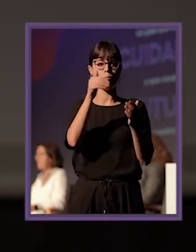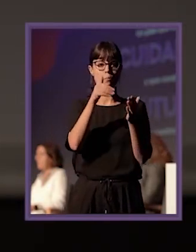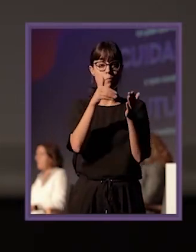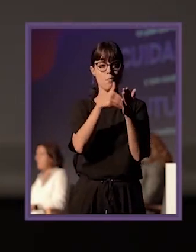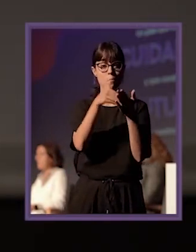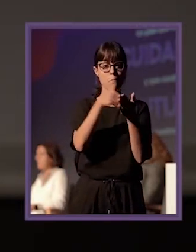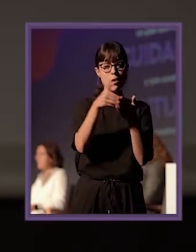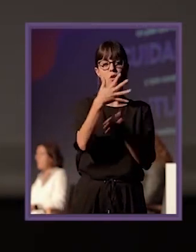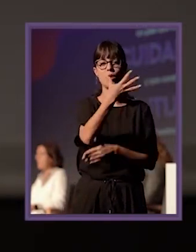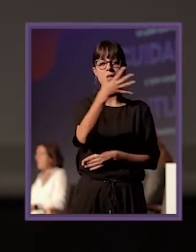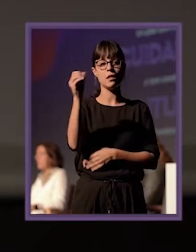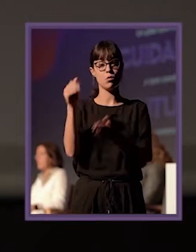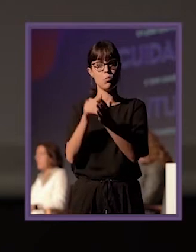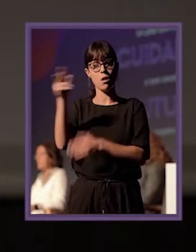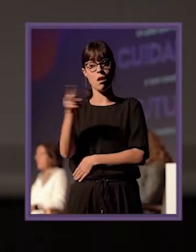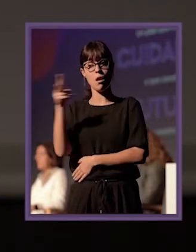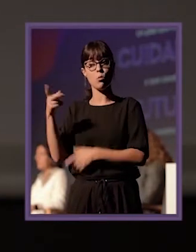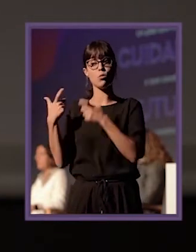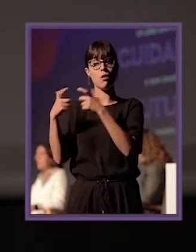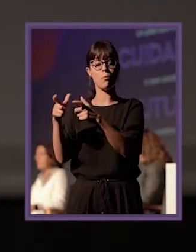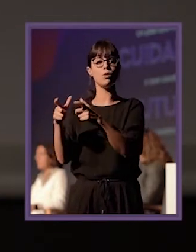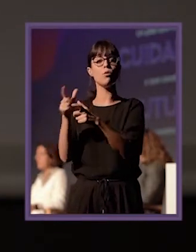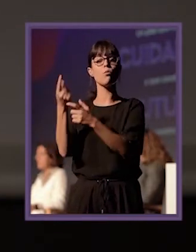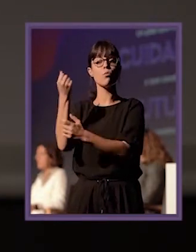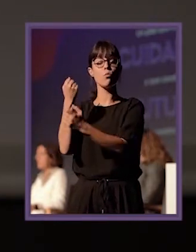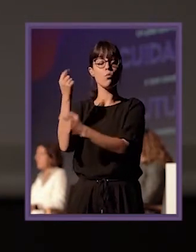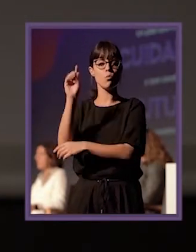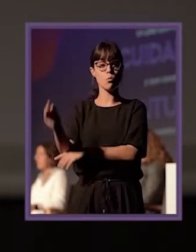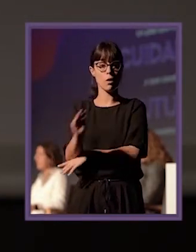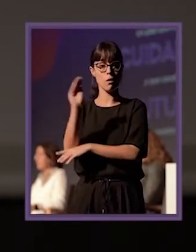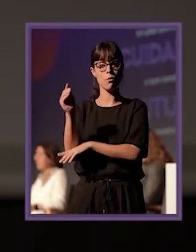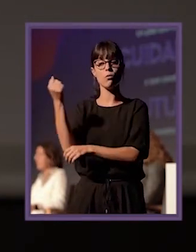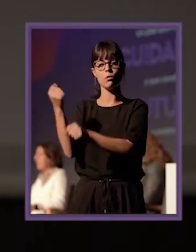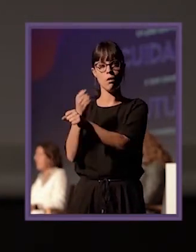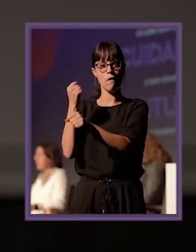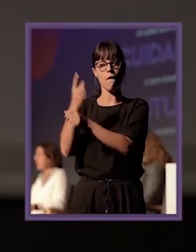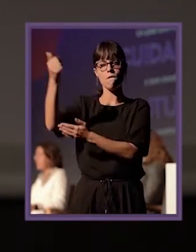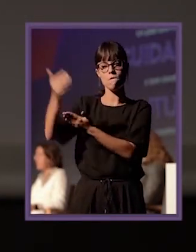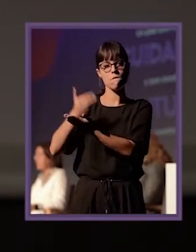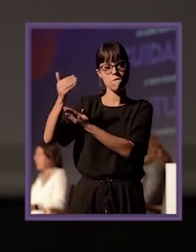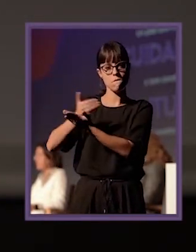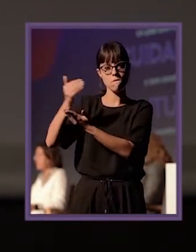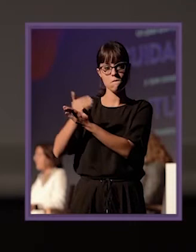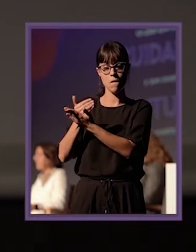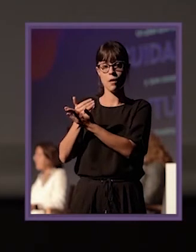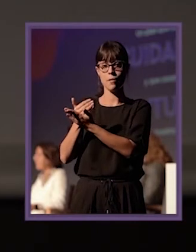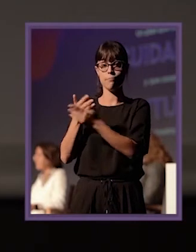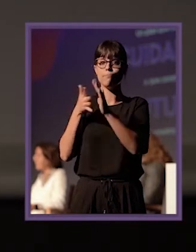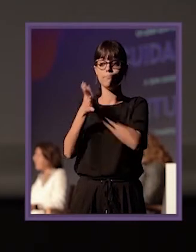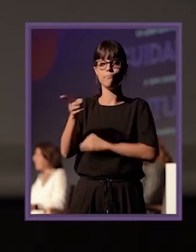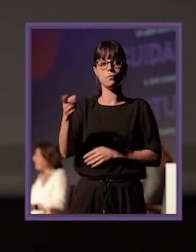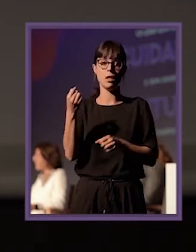en el ámbito de los cuidados. Por lo tanto, estamos hablando de una oportunidad